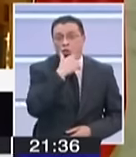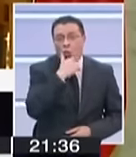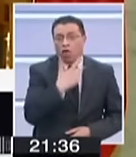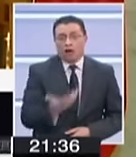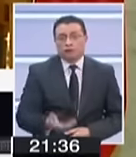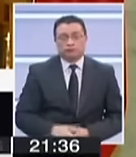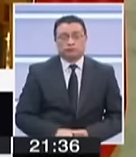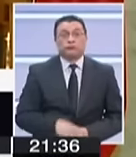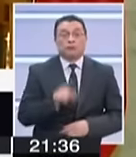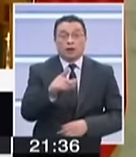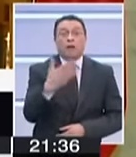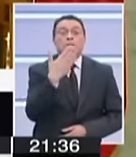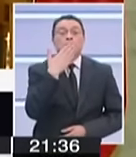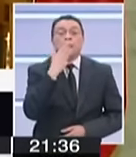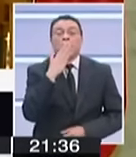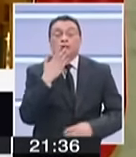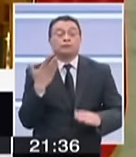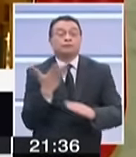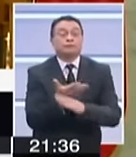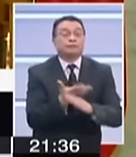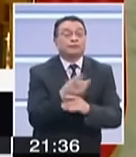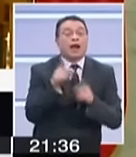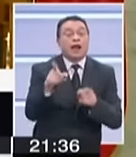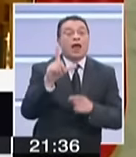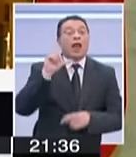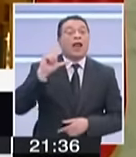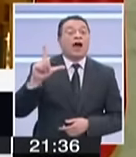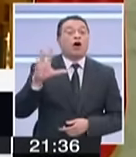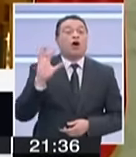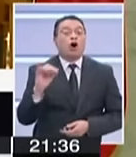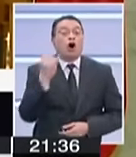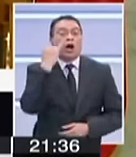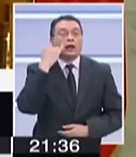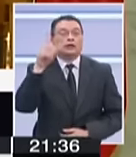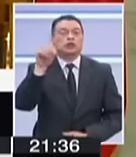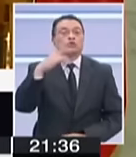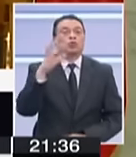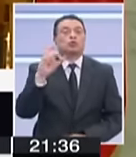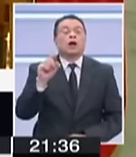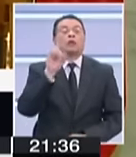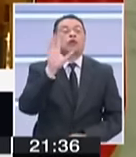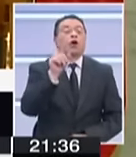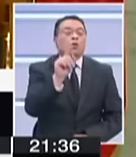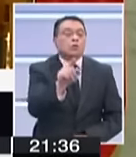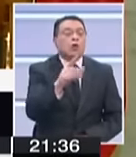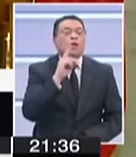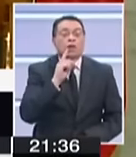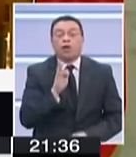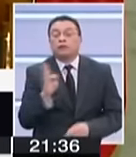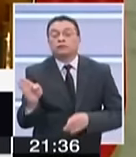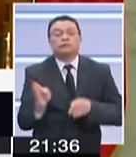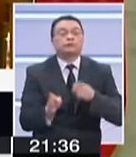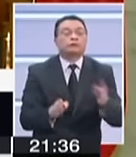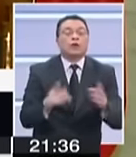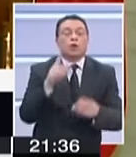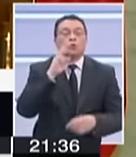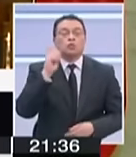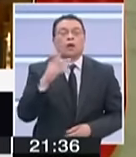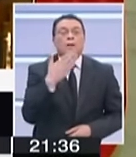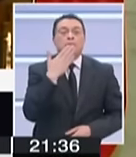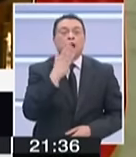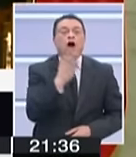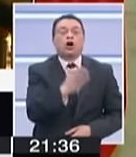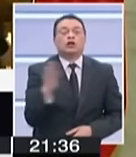parece mejor la postulación de Ricardo Lagos o la de José Miguel Insulza si tuviera que optar entre ambos? ¿Cuál sería un